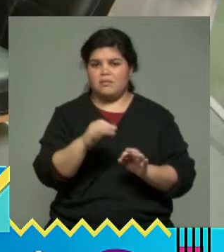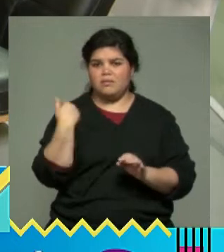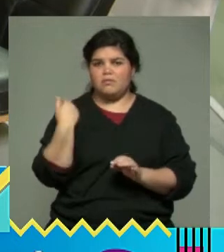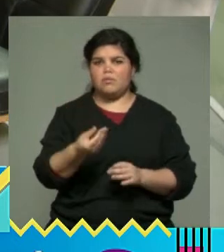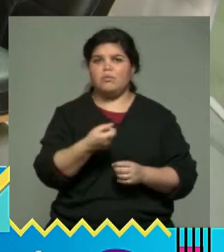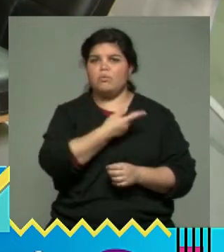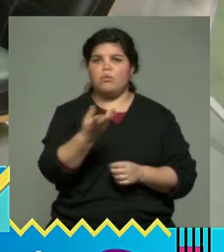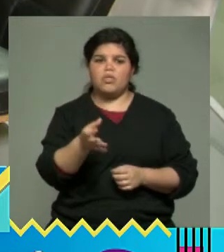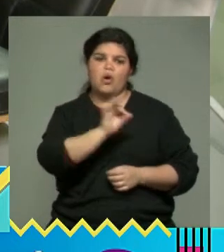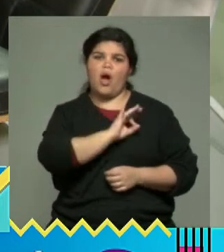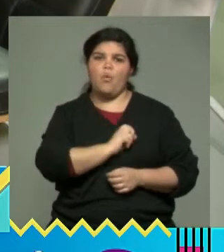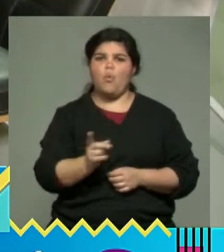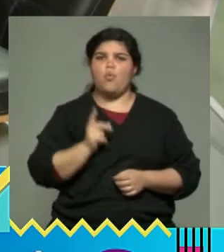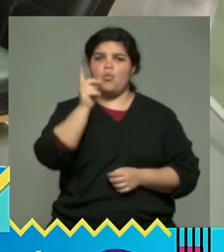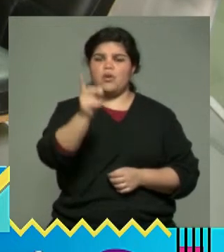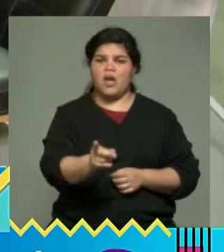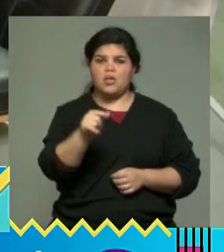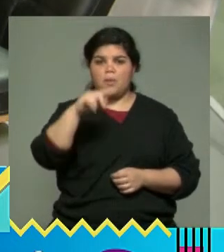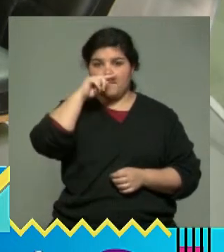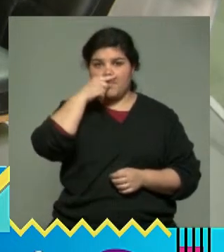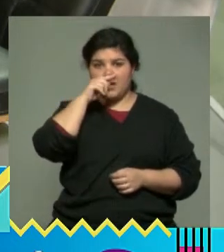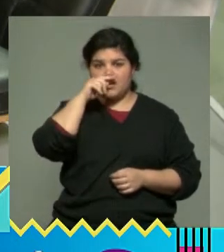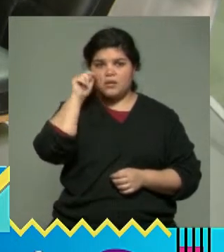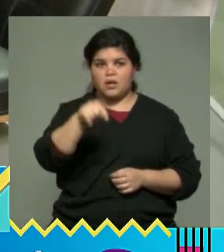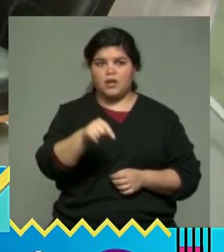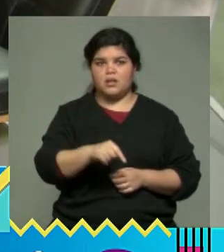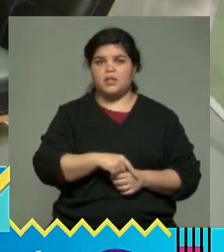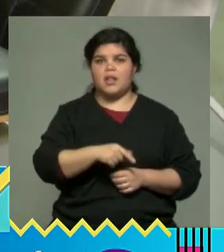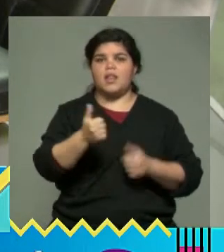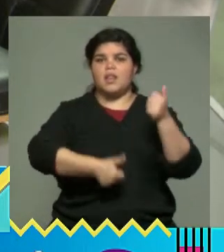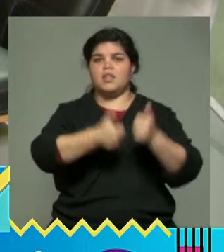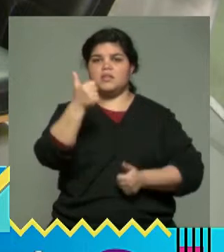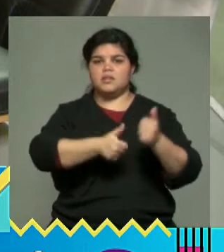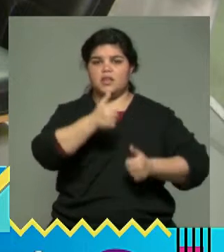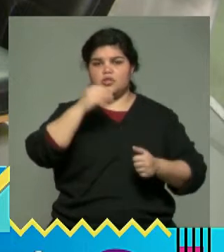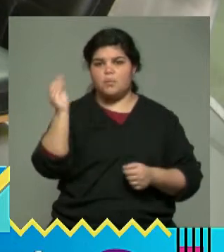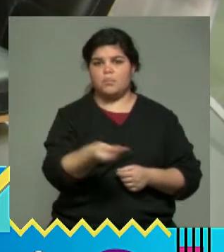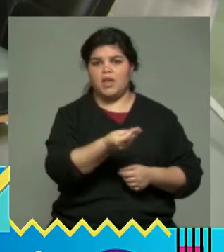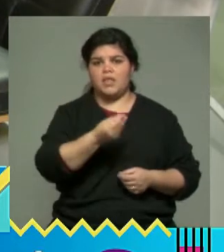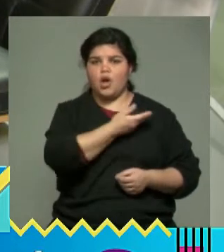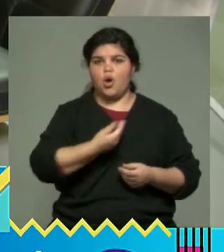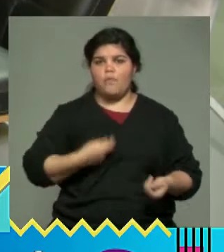en comprar los preservativos durante la gestión de Mauricio Macri cuando se cayó la licitación con el cambio de gobierno.